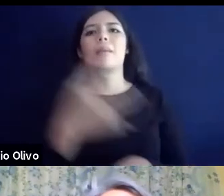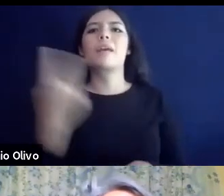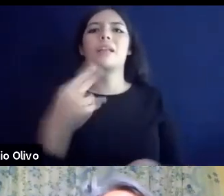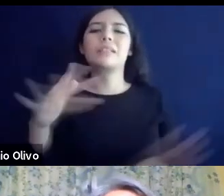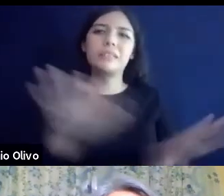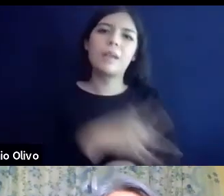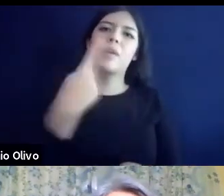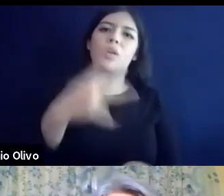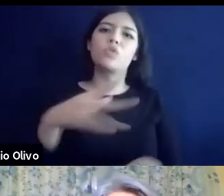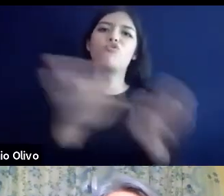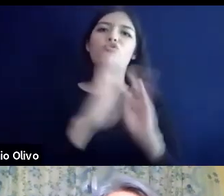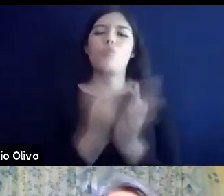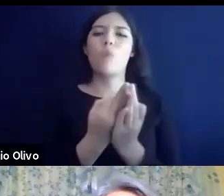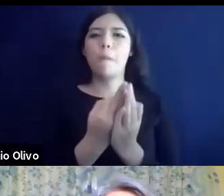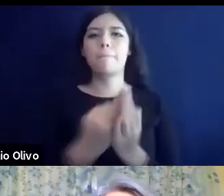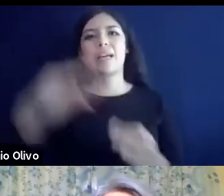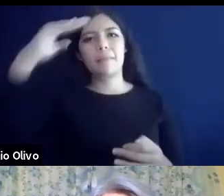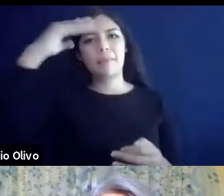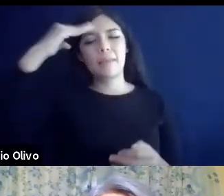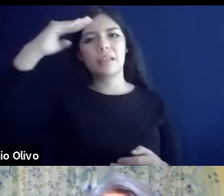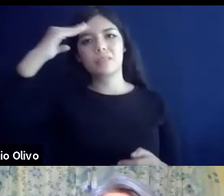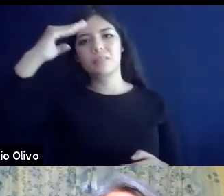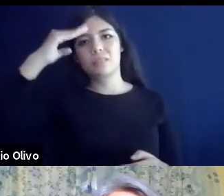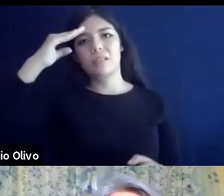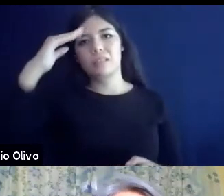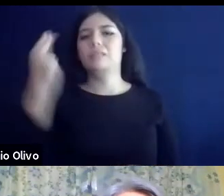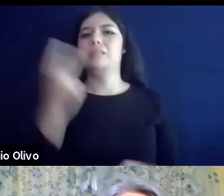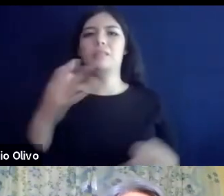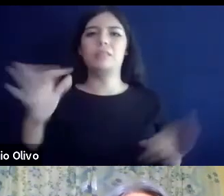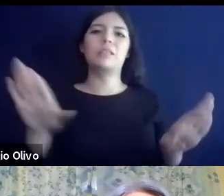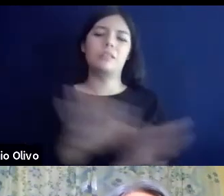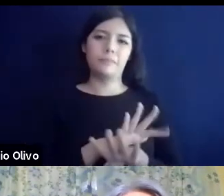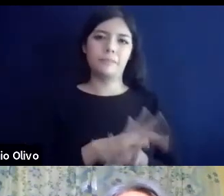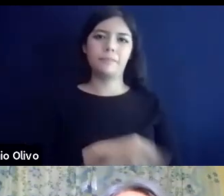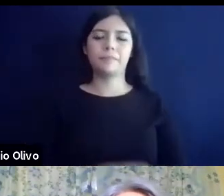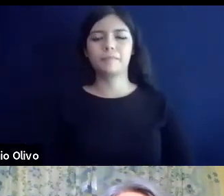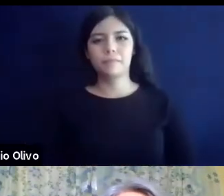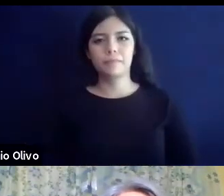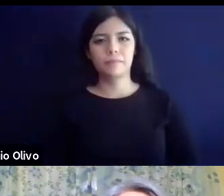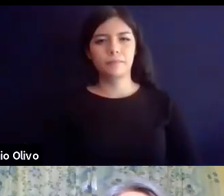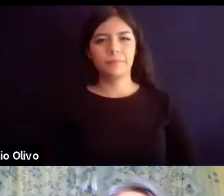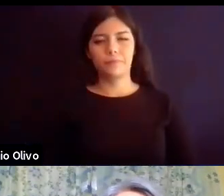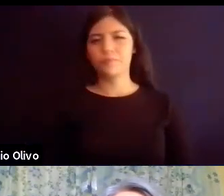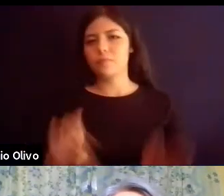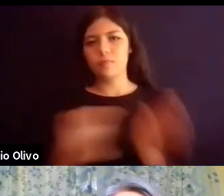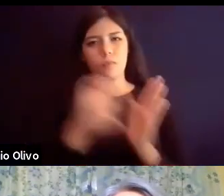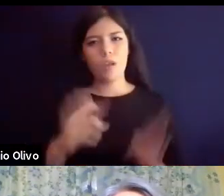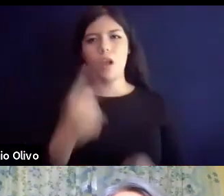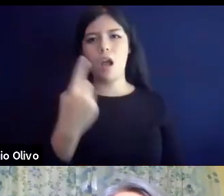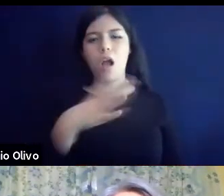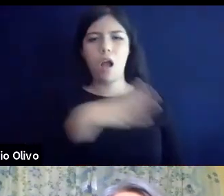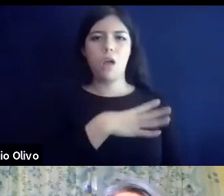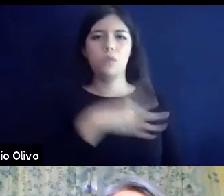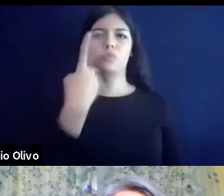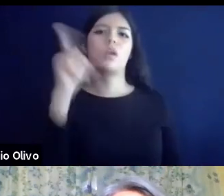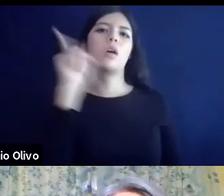Por ejemplo, de Frater, y siento yo que, no sé si conozcas a Gaby, que es de Betania,